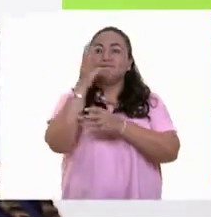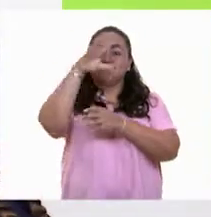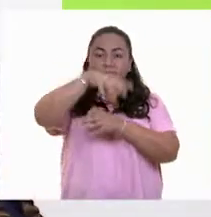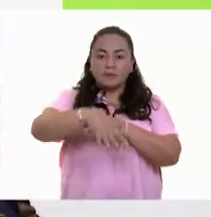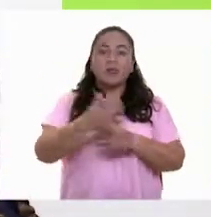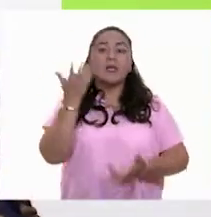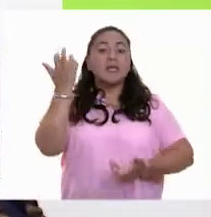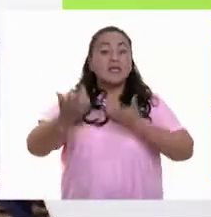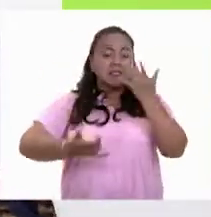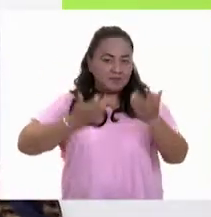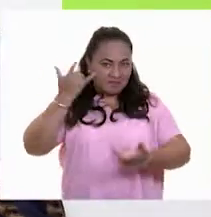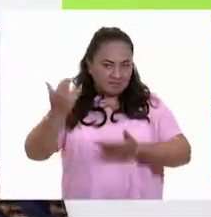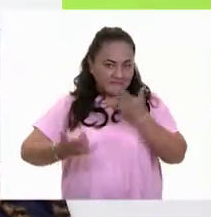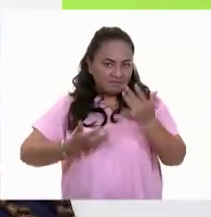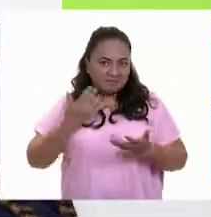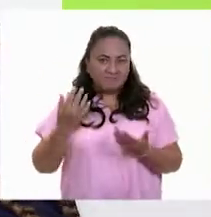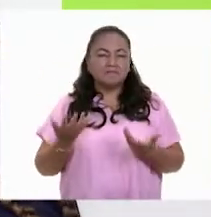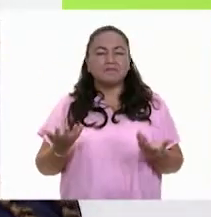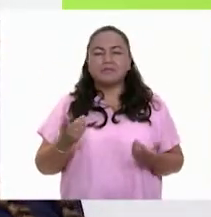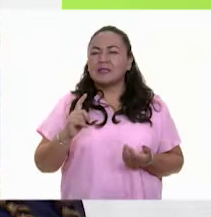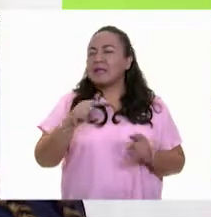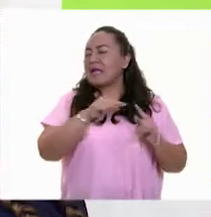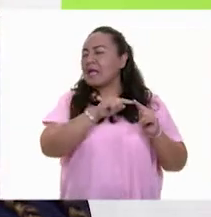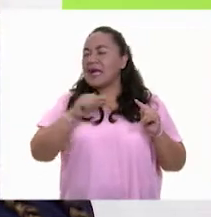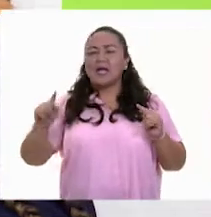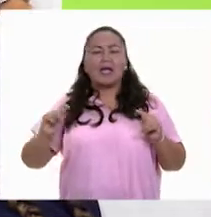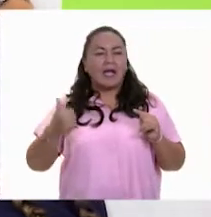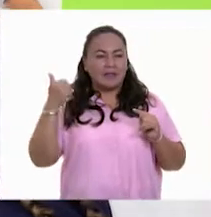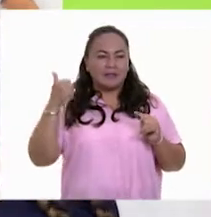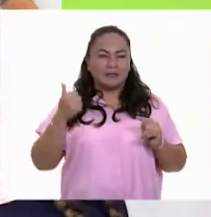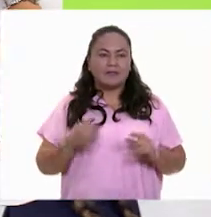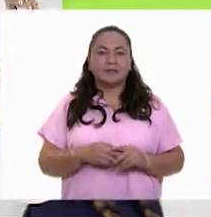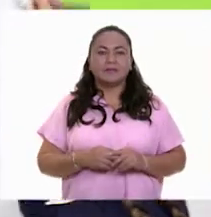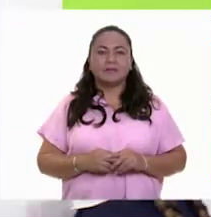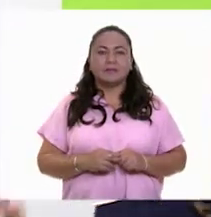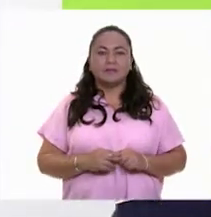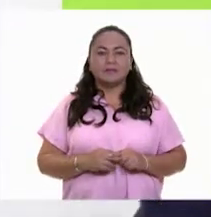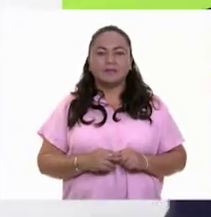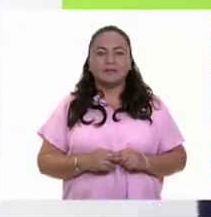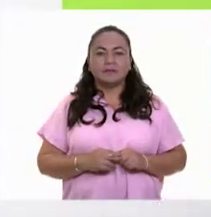incendios. Bueno, ya casi todos. Exactamente.